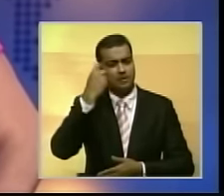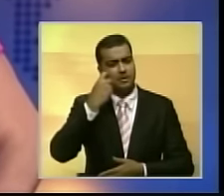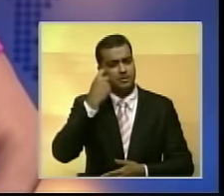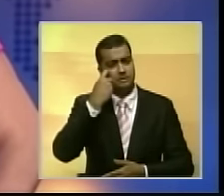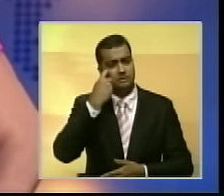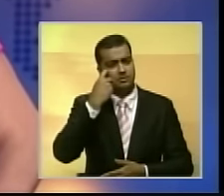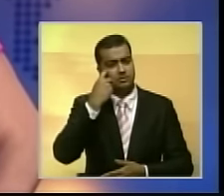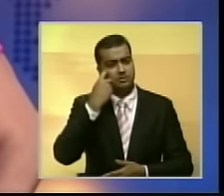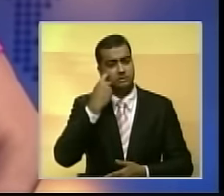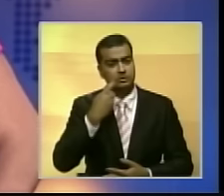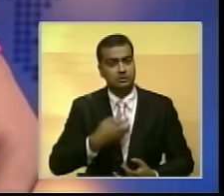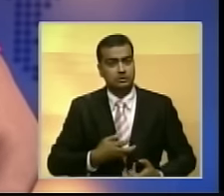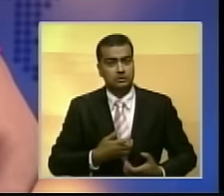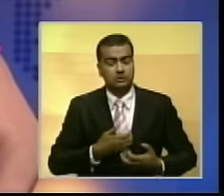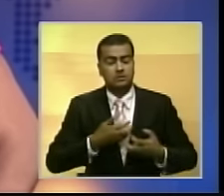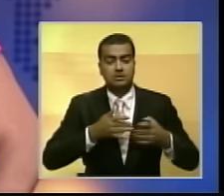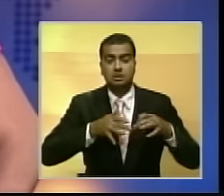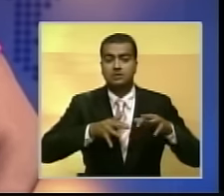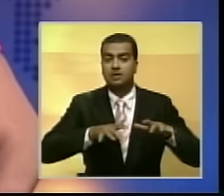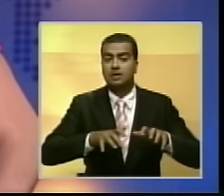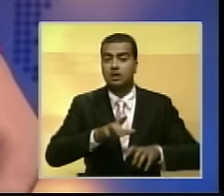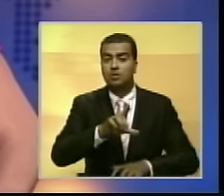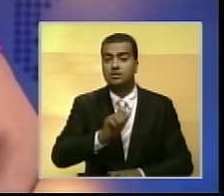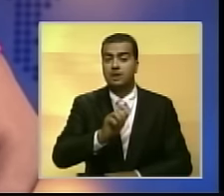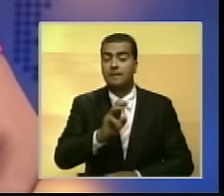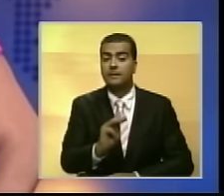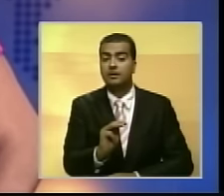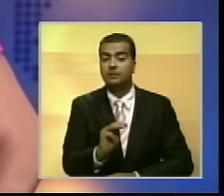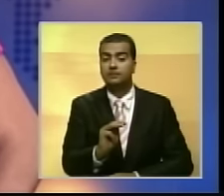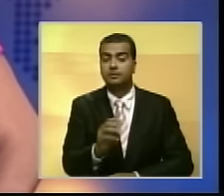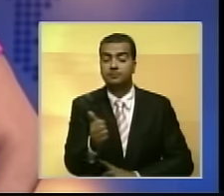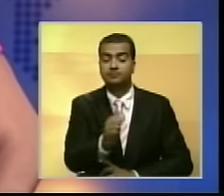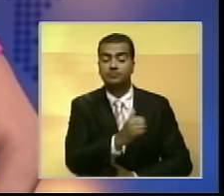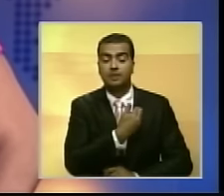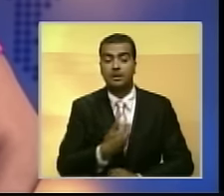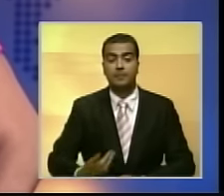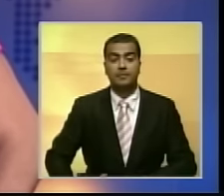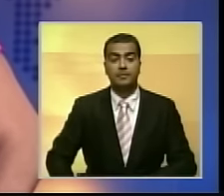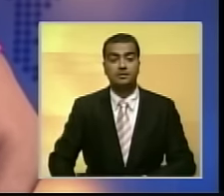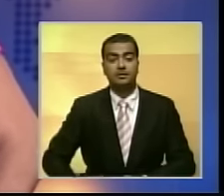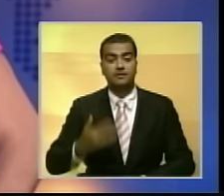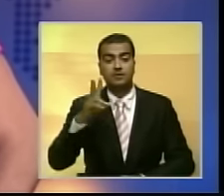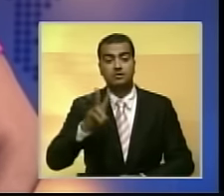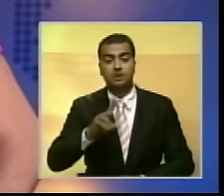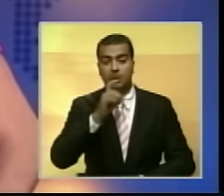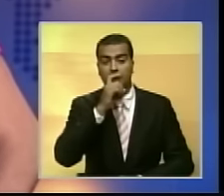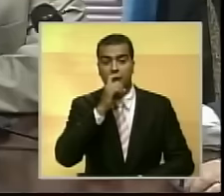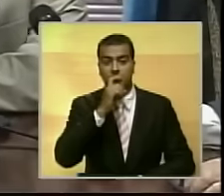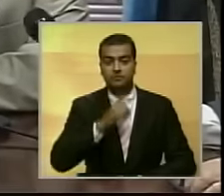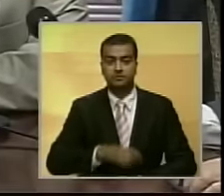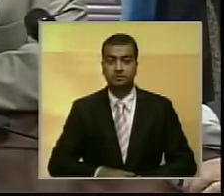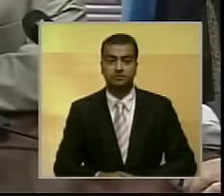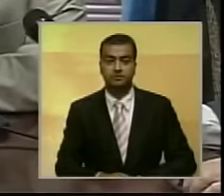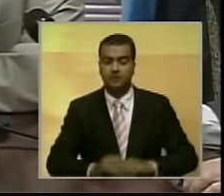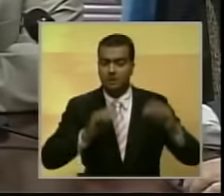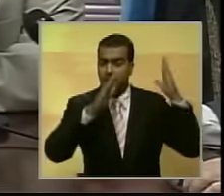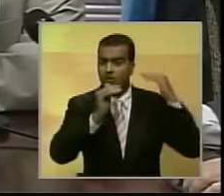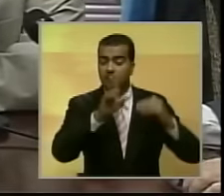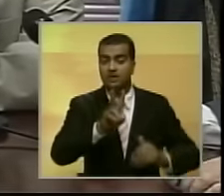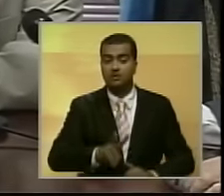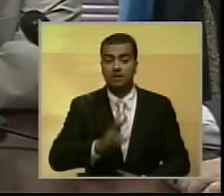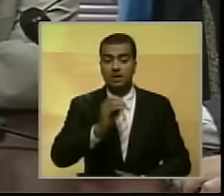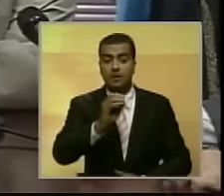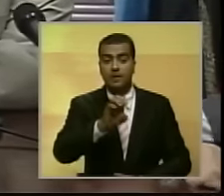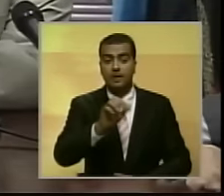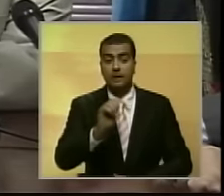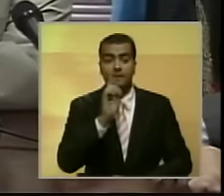una histérica obsesión del secretario general Luis Almagro por derrocar al presidente de Venezuela, Nicolás Maduro. El embajador de Venezuela ante la